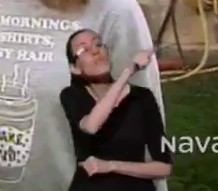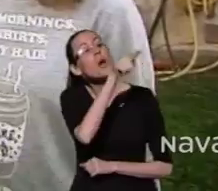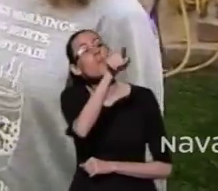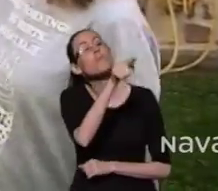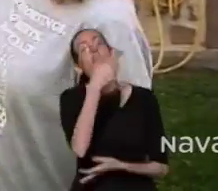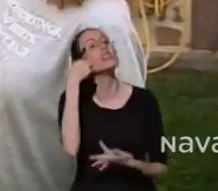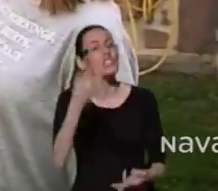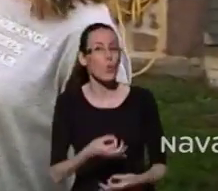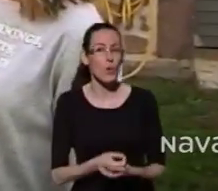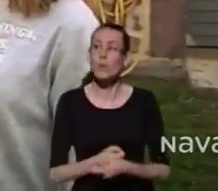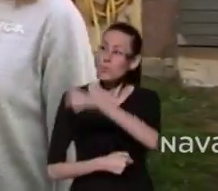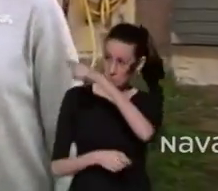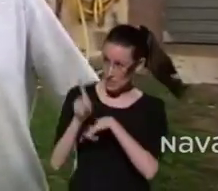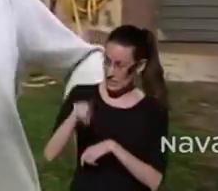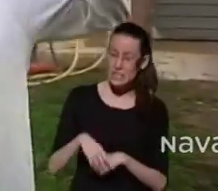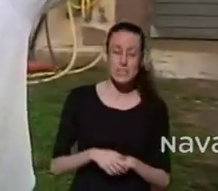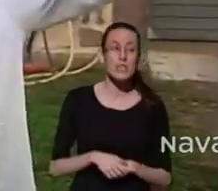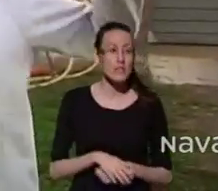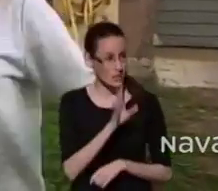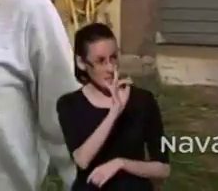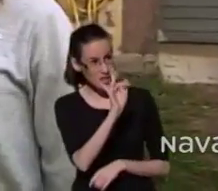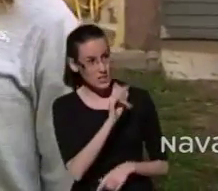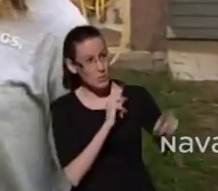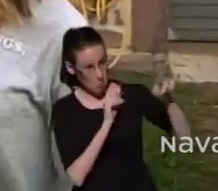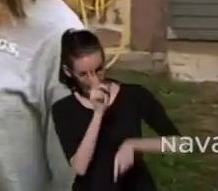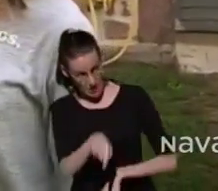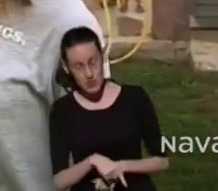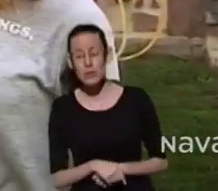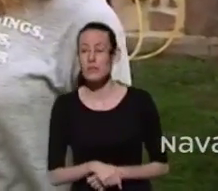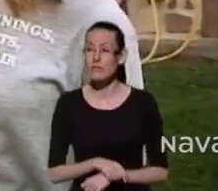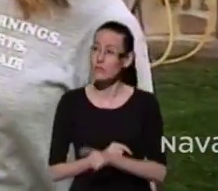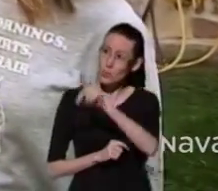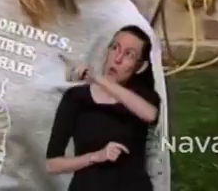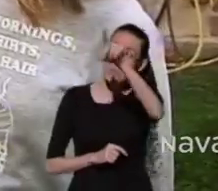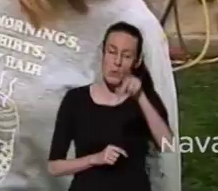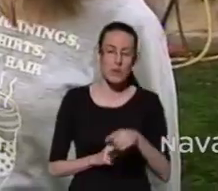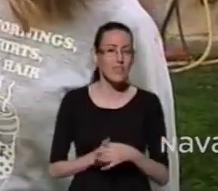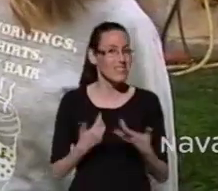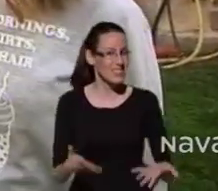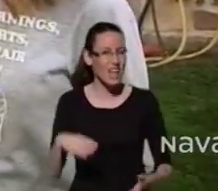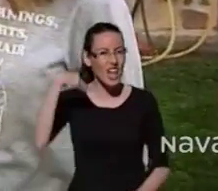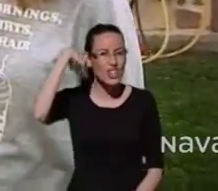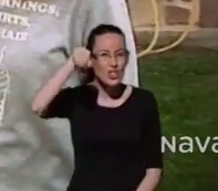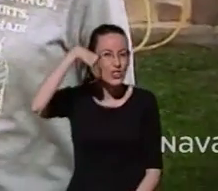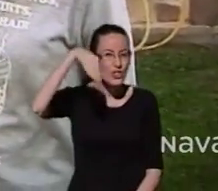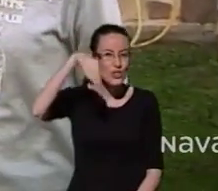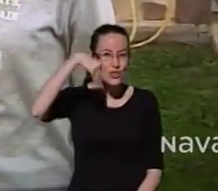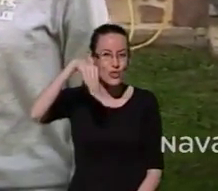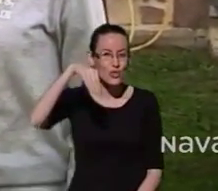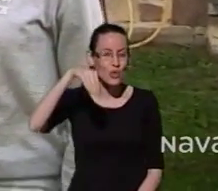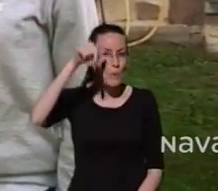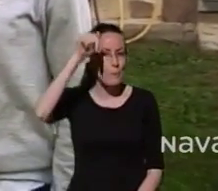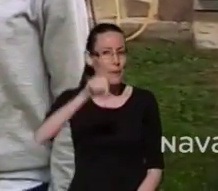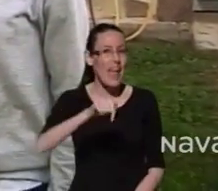encuentras. Uh-huh. Y por allí también, ¿no? Probablemente. Y por allí también. Pues sí. O sea que en Zumbilla es un secreto lo de